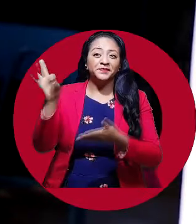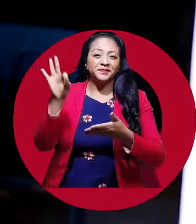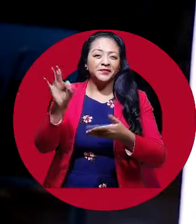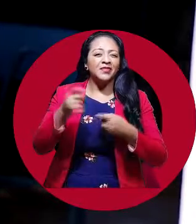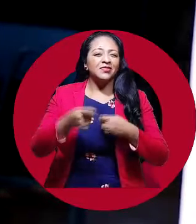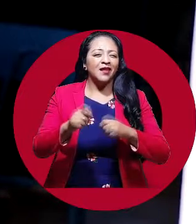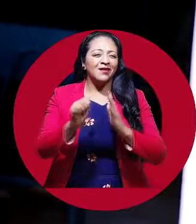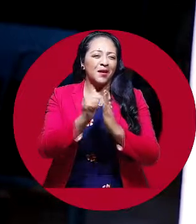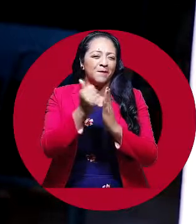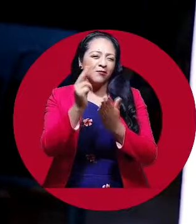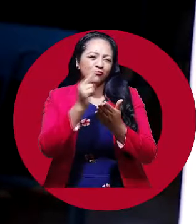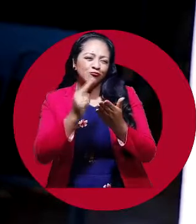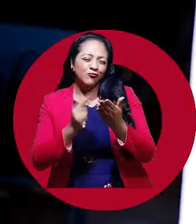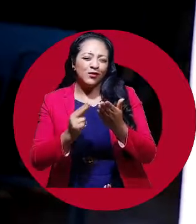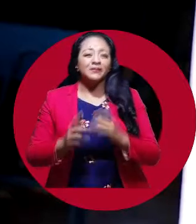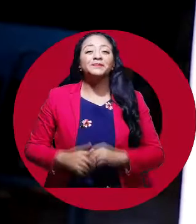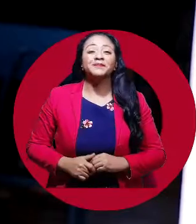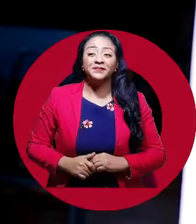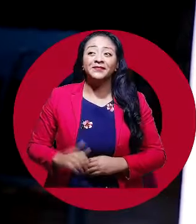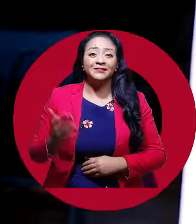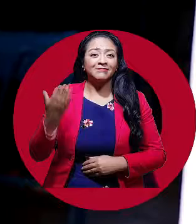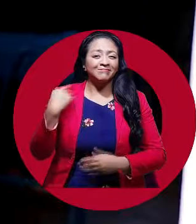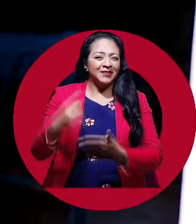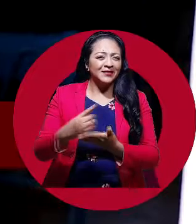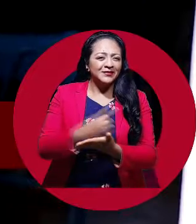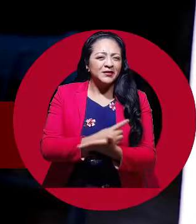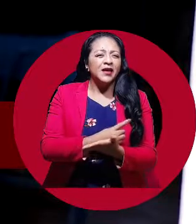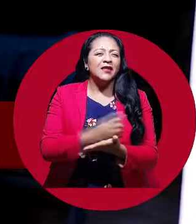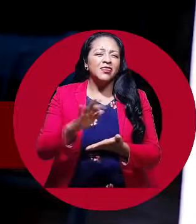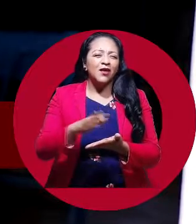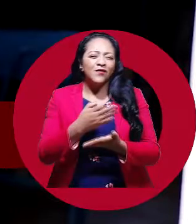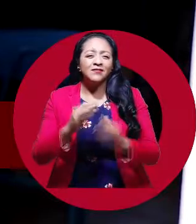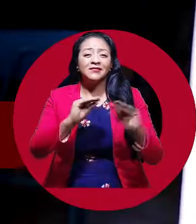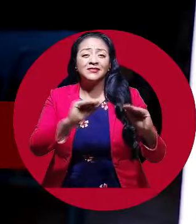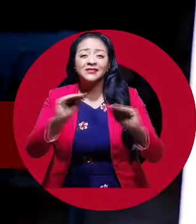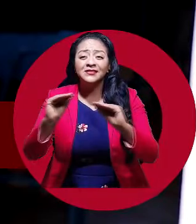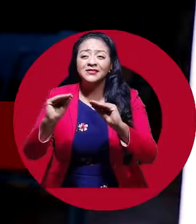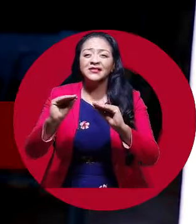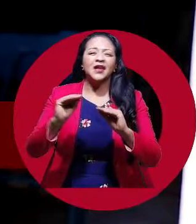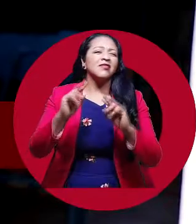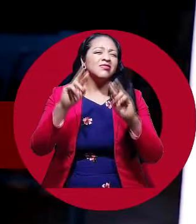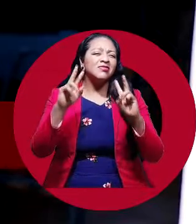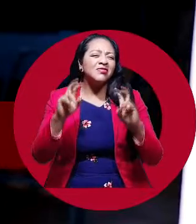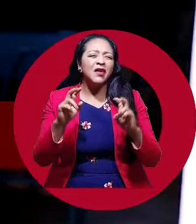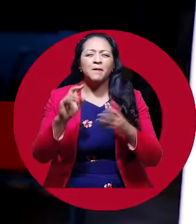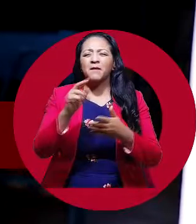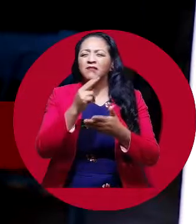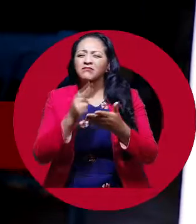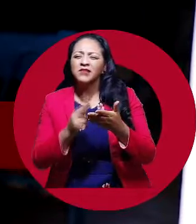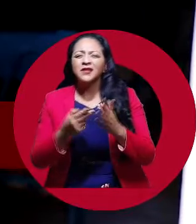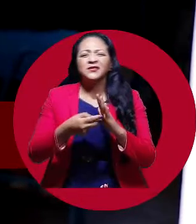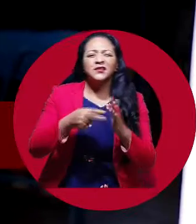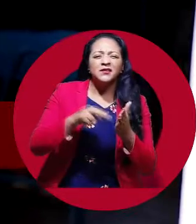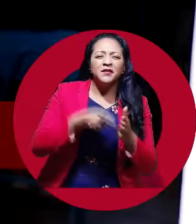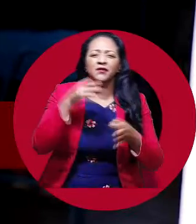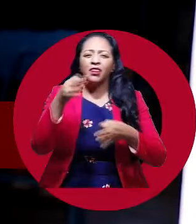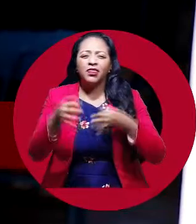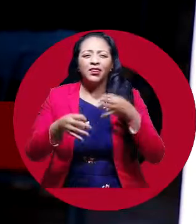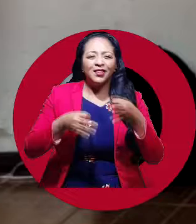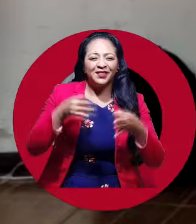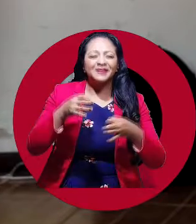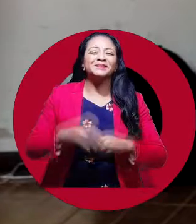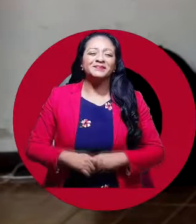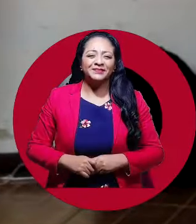pintura y manualidades. La semana anterior empezamos con un poco de teoría sobre qué es manualidades, qué es pintura, qué es el dibujo artístico para